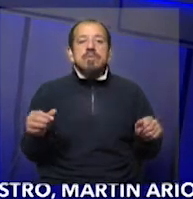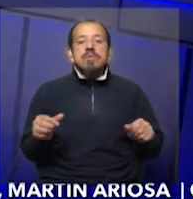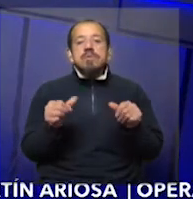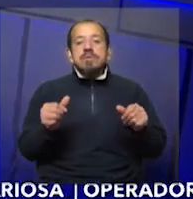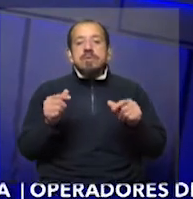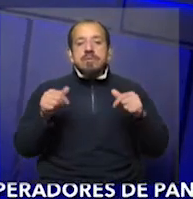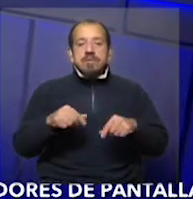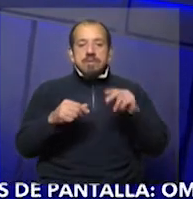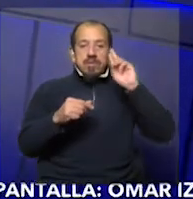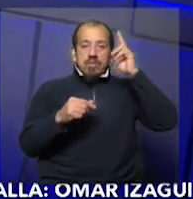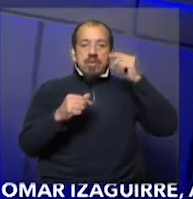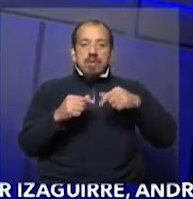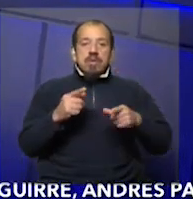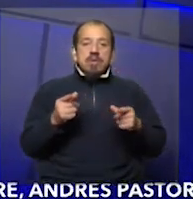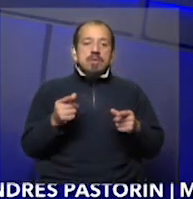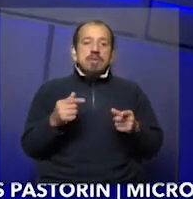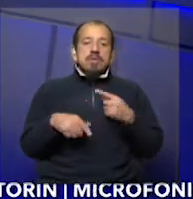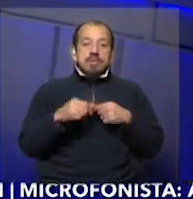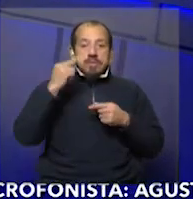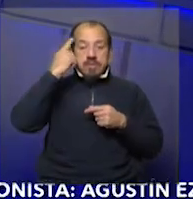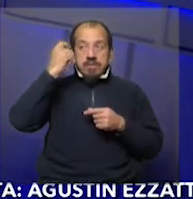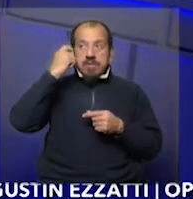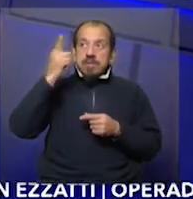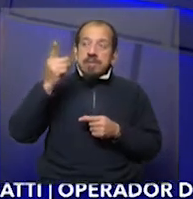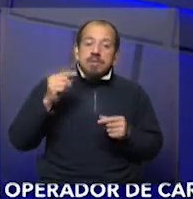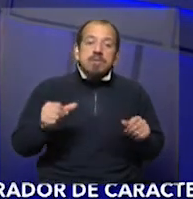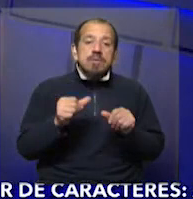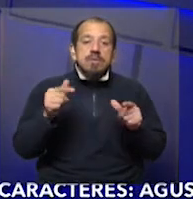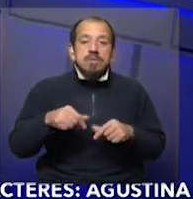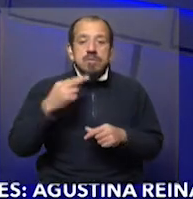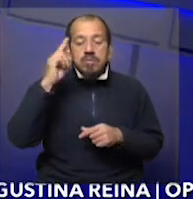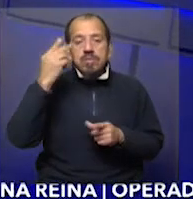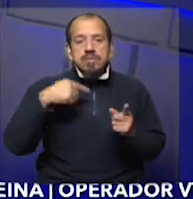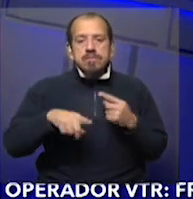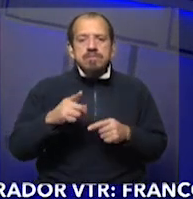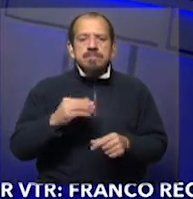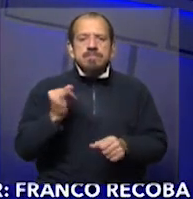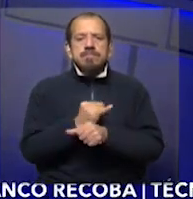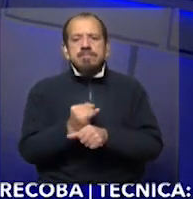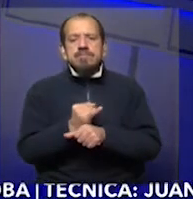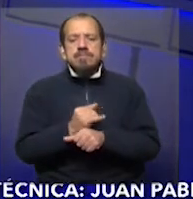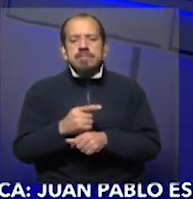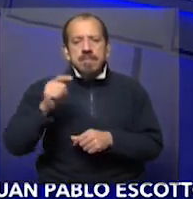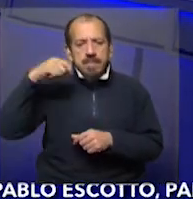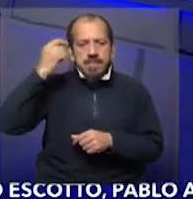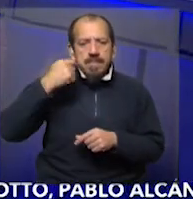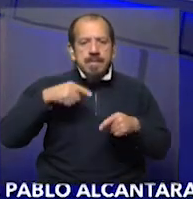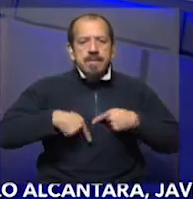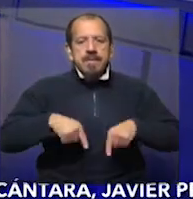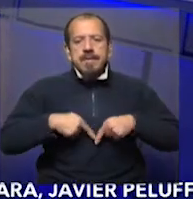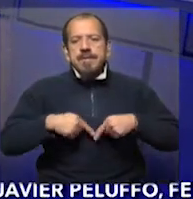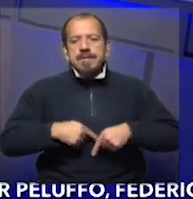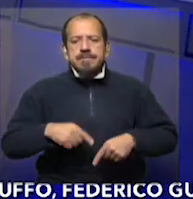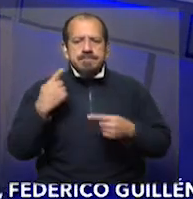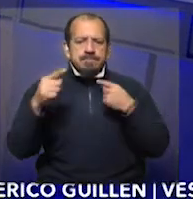¿cómo reproducir de alguna forma esa experiencia? Y ahí, bueno, desde el Instituto de Cine, desde la Intendencia, desde distintos